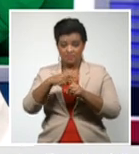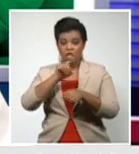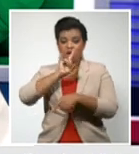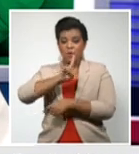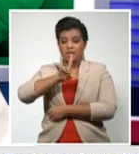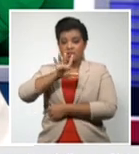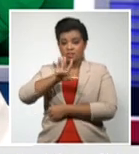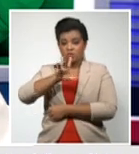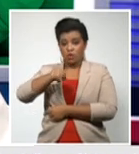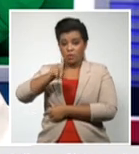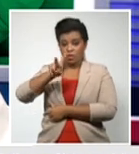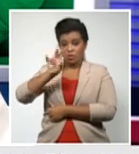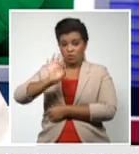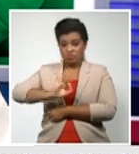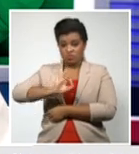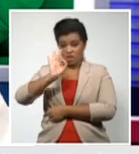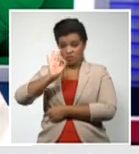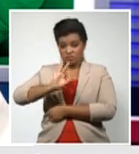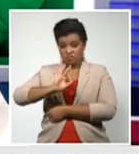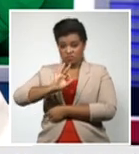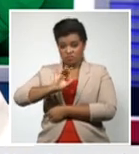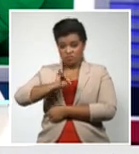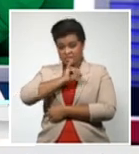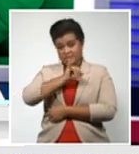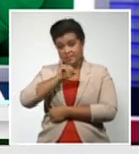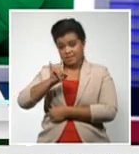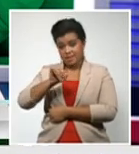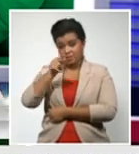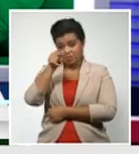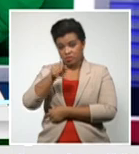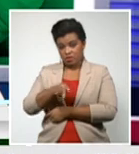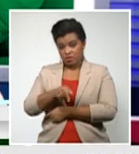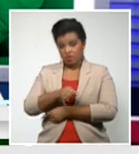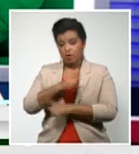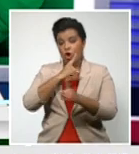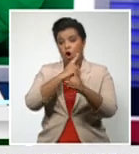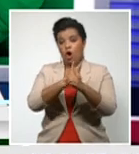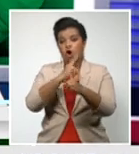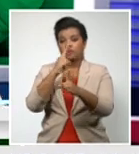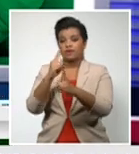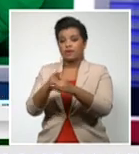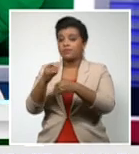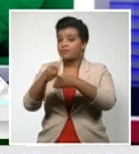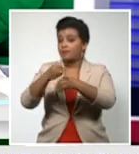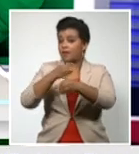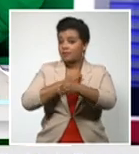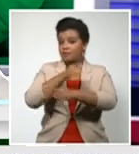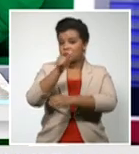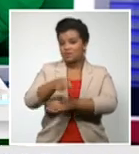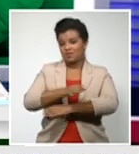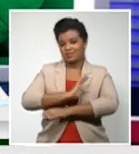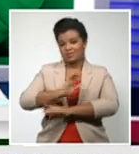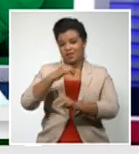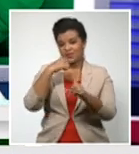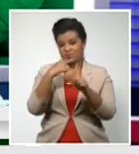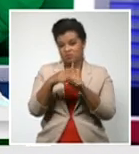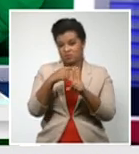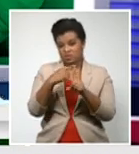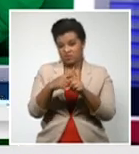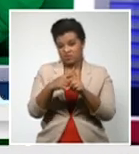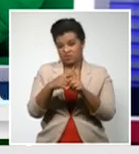95,2%, 666, fueron contactos de casos confirmados ya